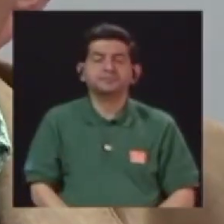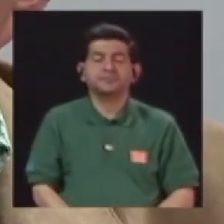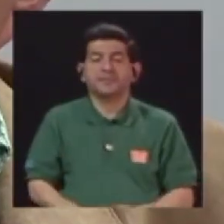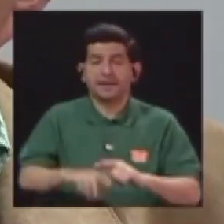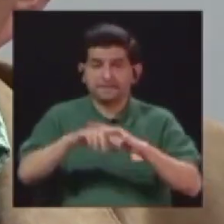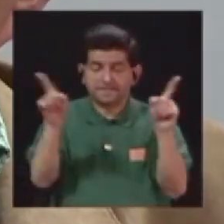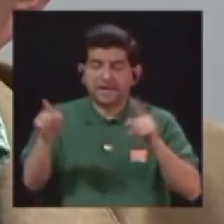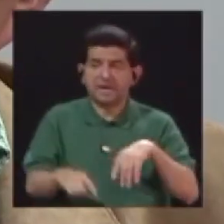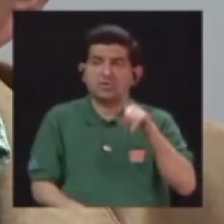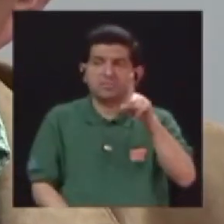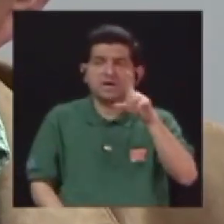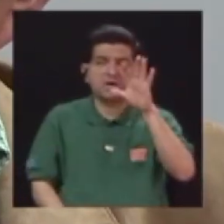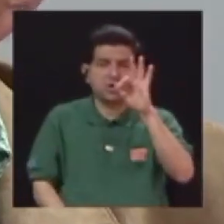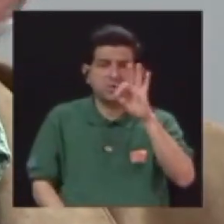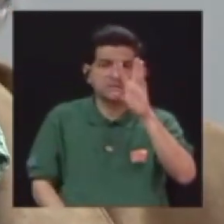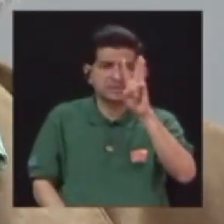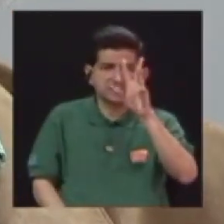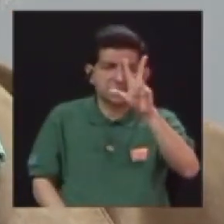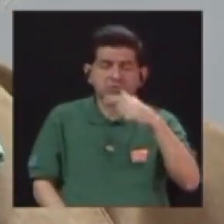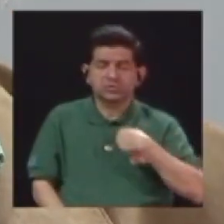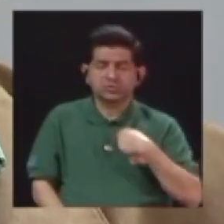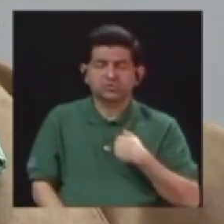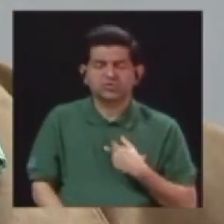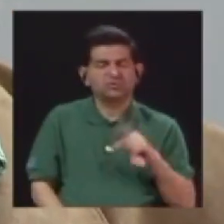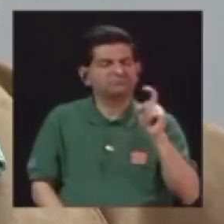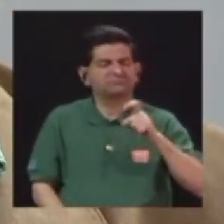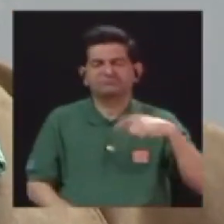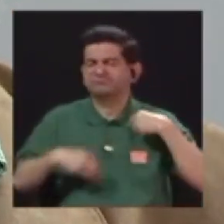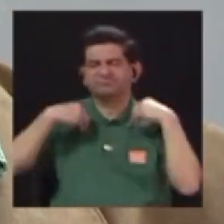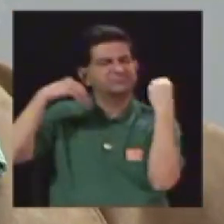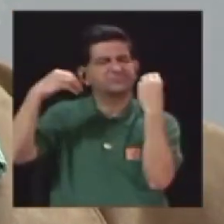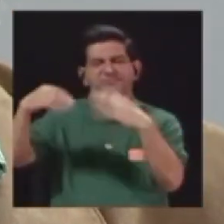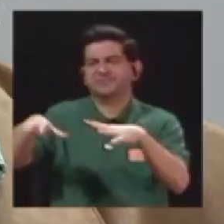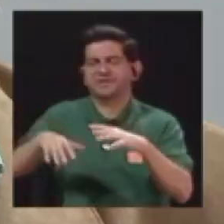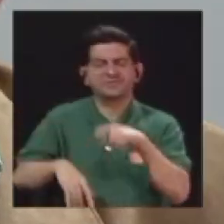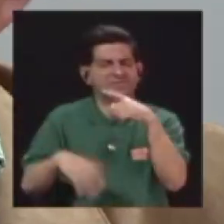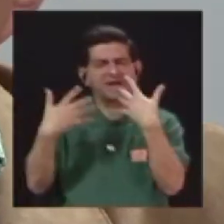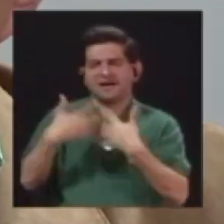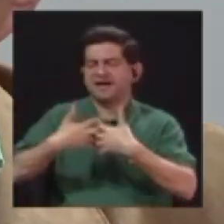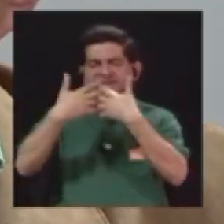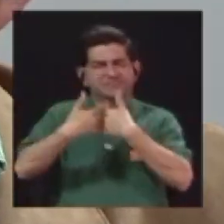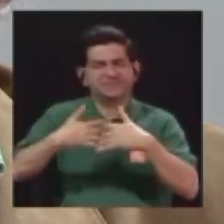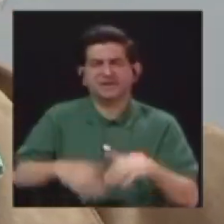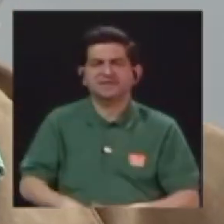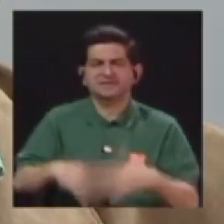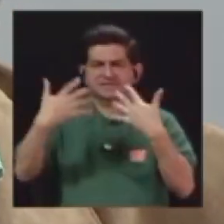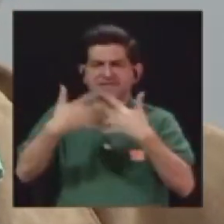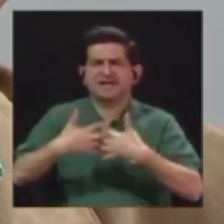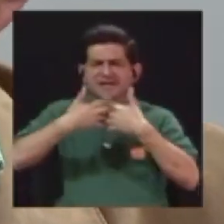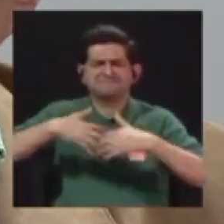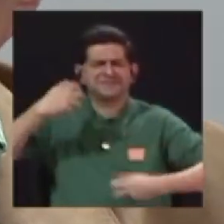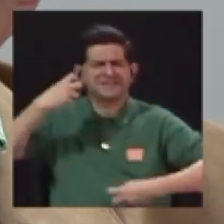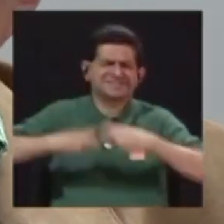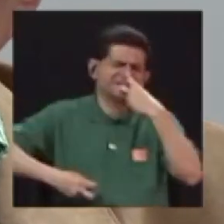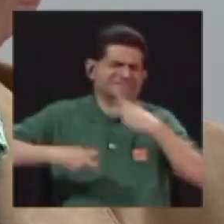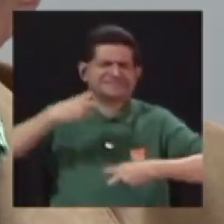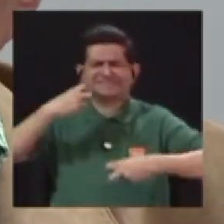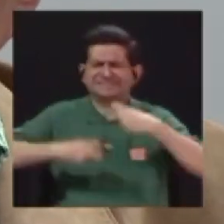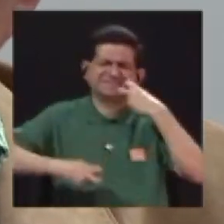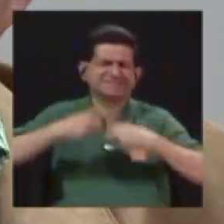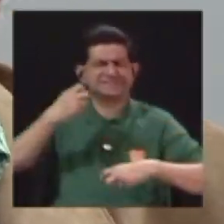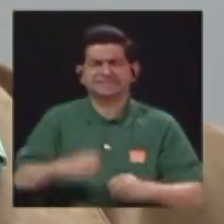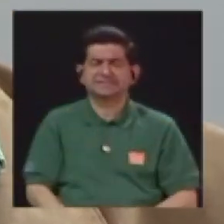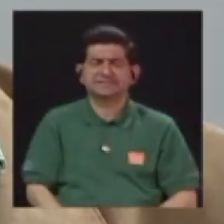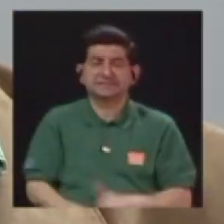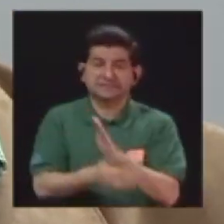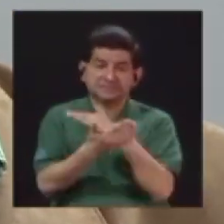Pero en 1963 me vi obligado a renunciar a la compañía, porque la compañía entró en una crisis que